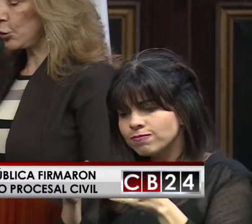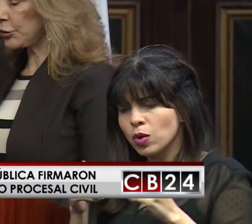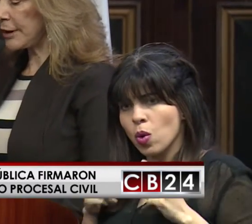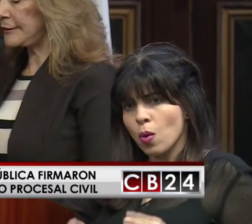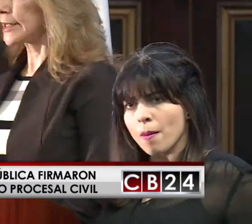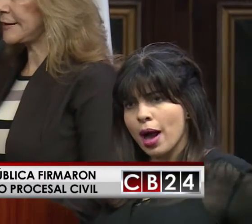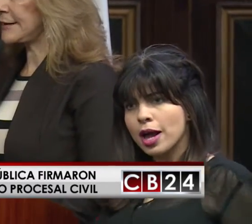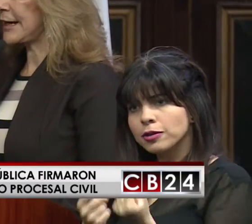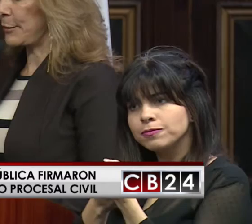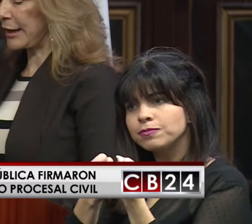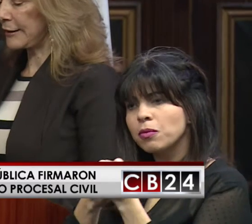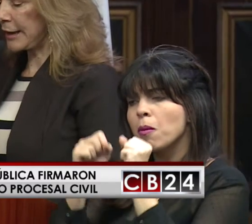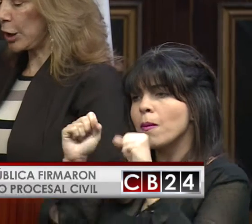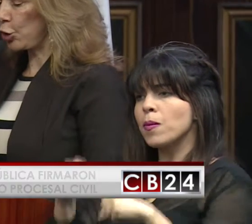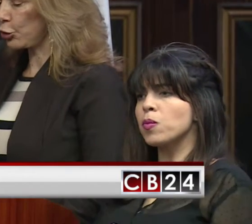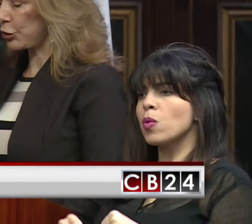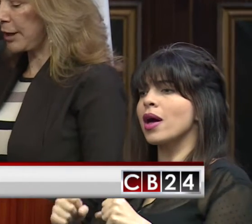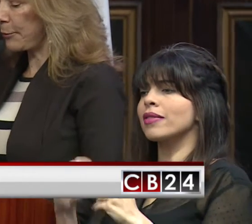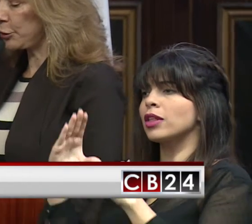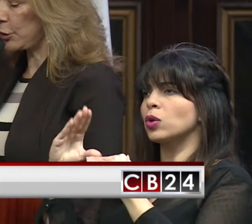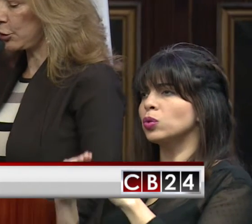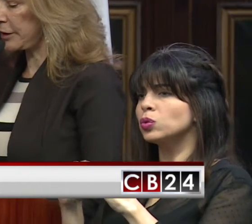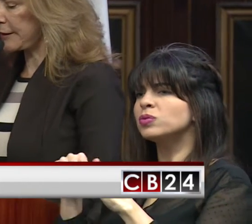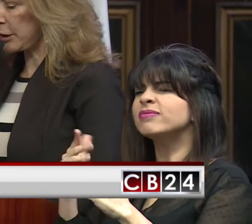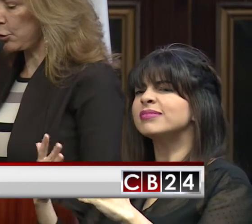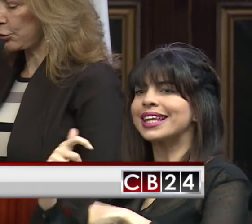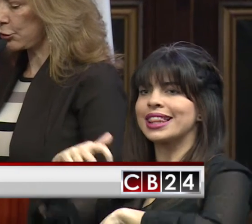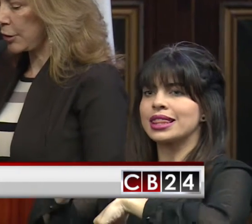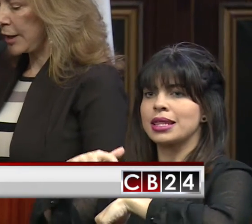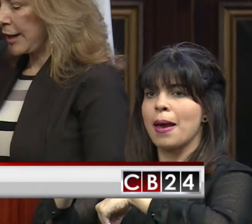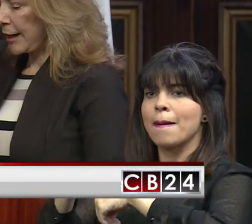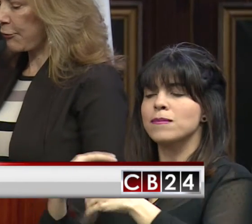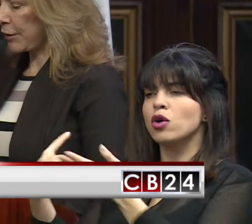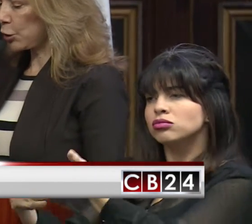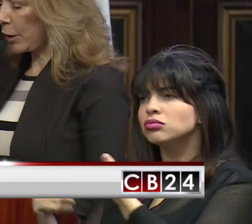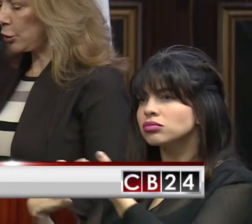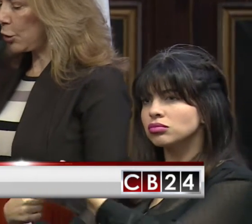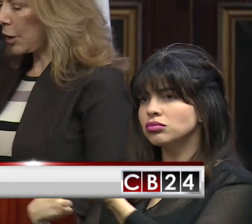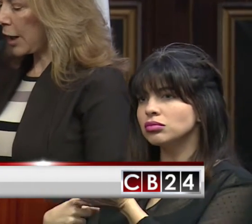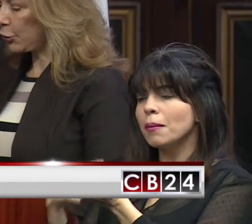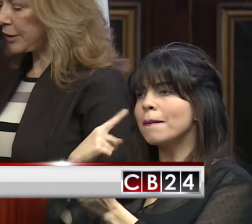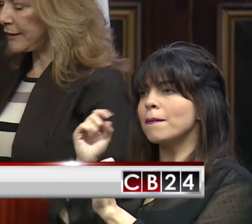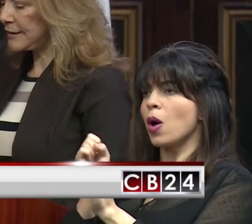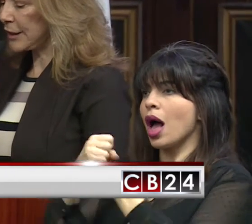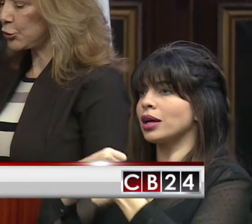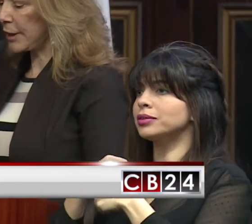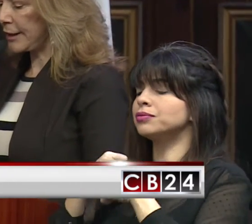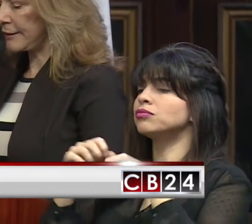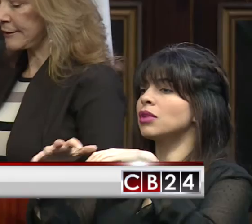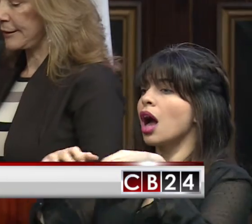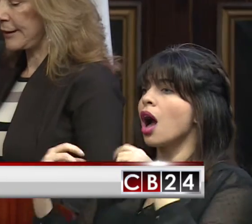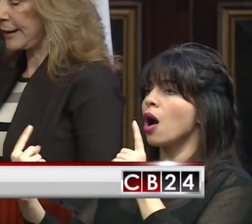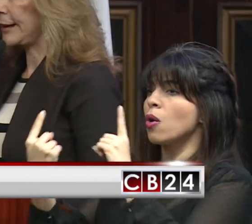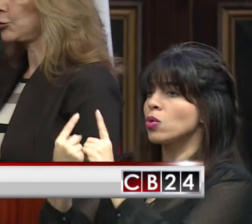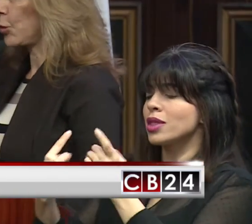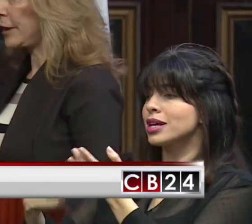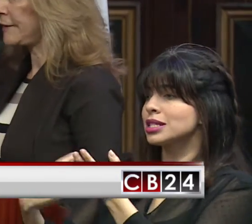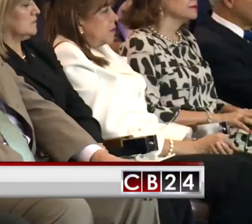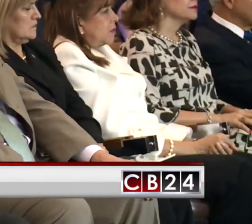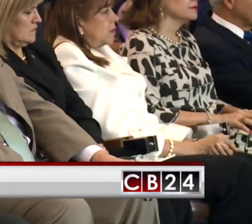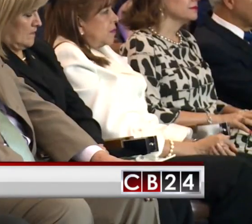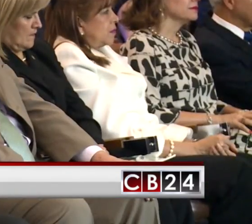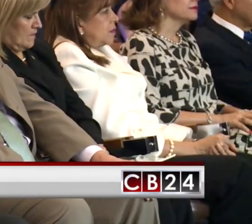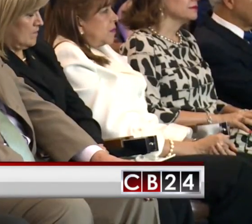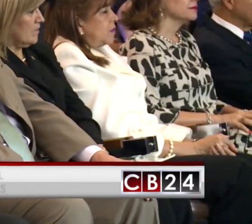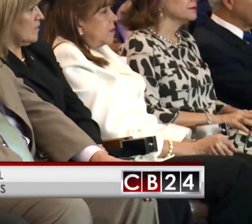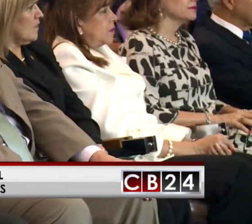se reduzcan drásticamente los tiempos de los litigios, efectuando audiencias orales en las cuales